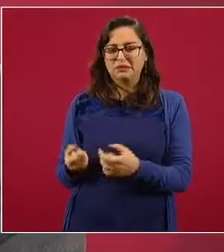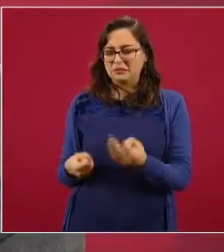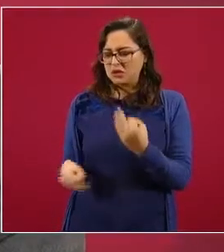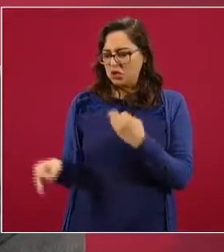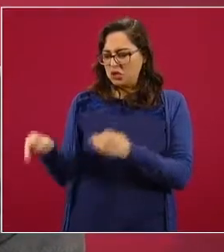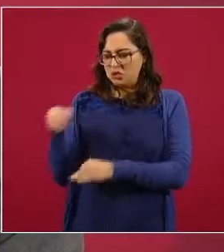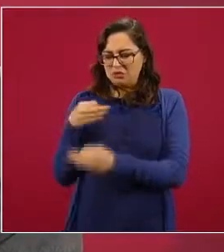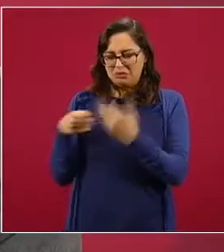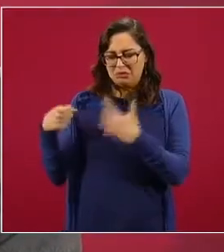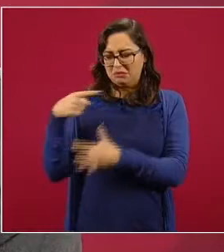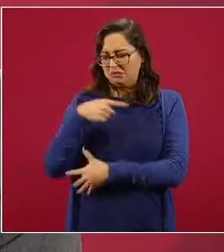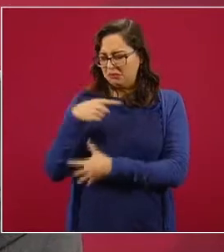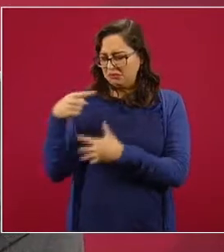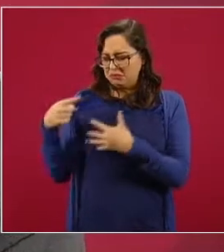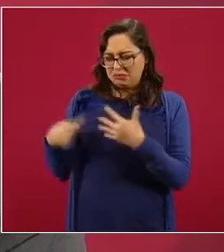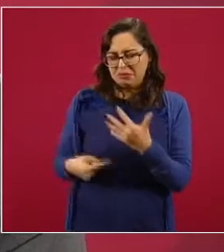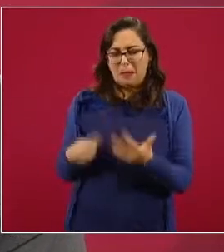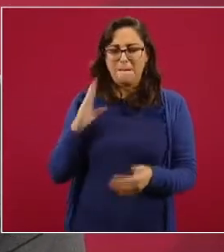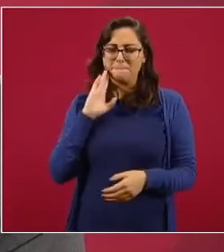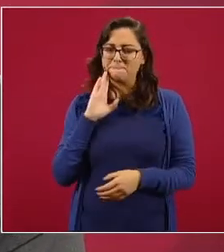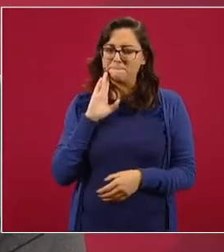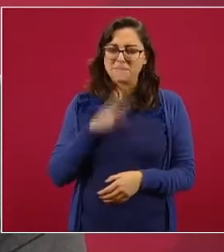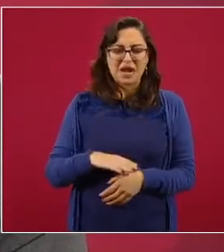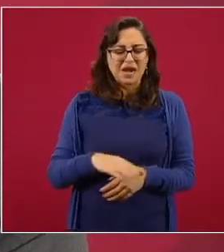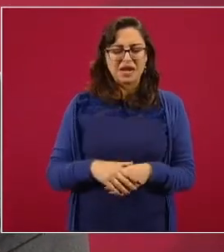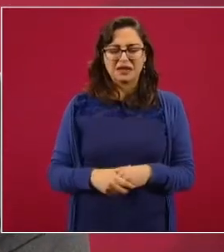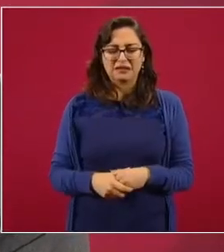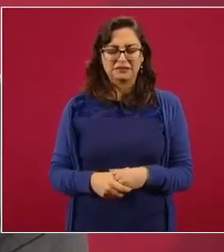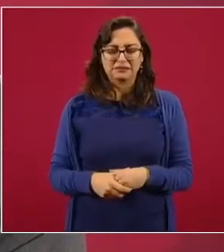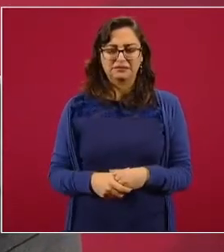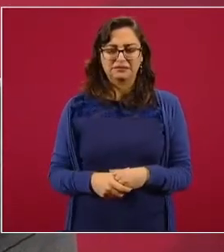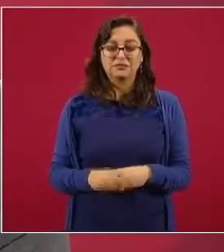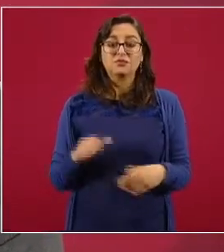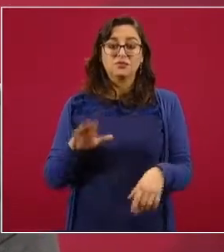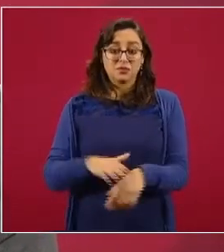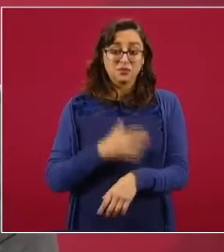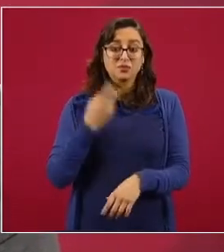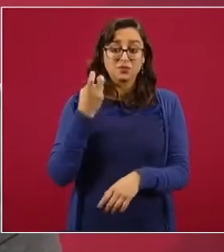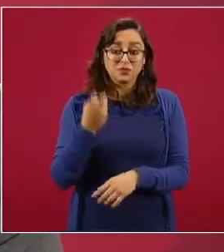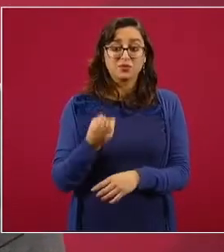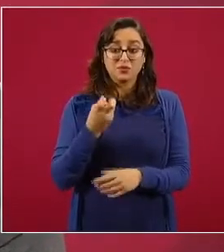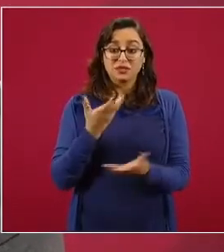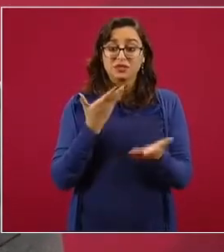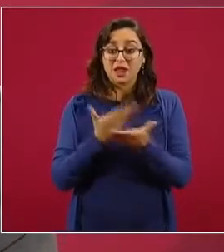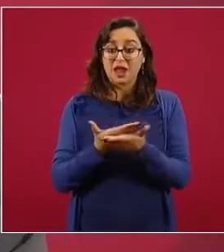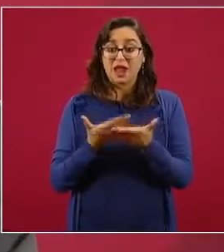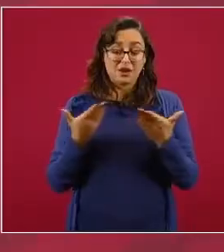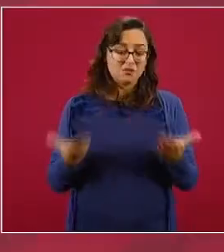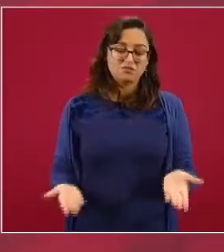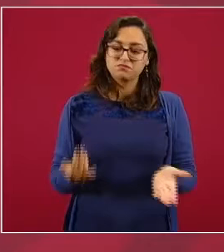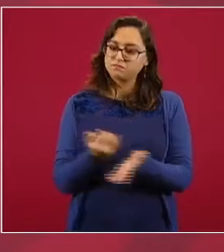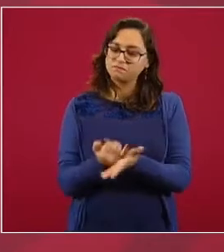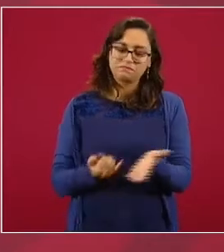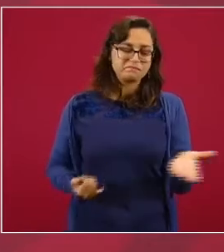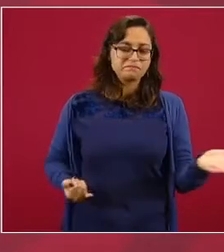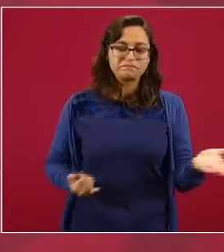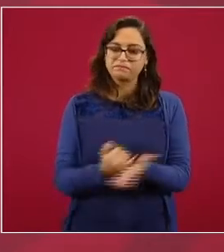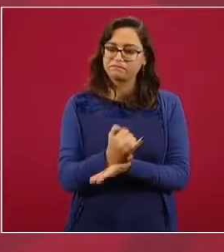todas esas lacras de la política. Entonces, por eso se